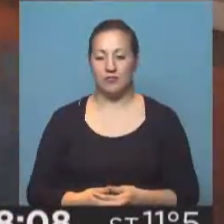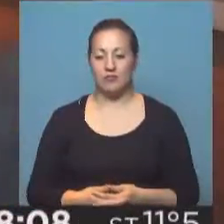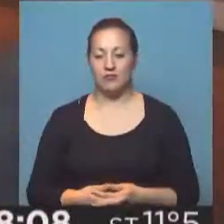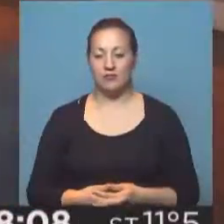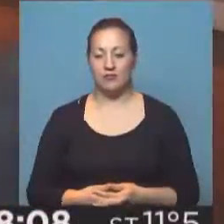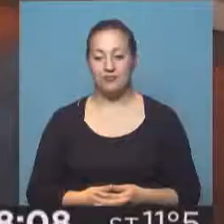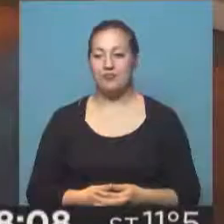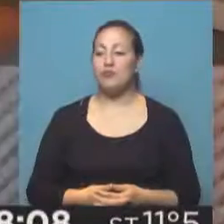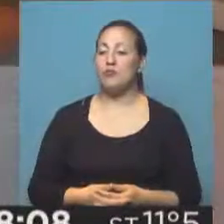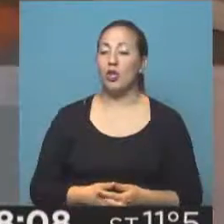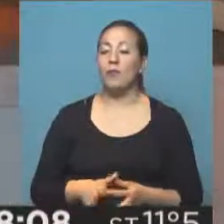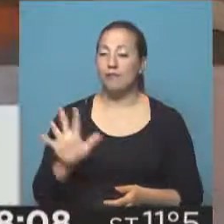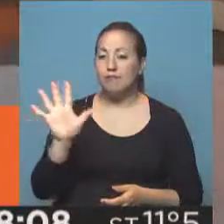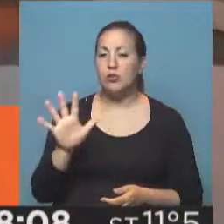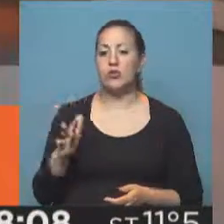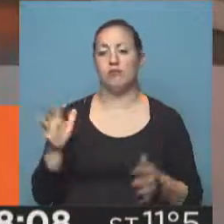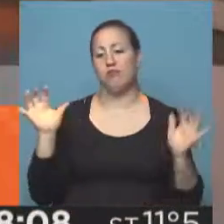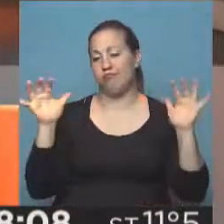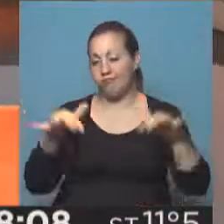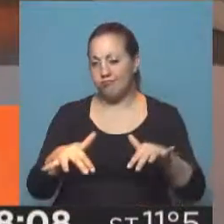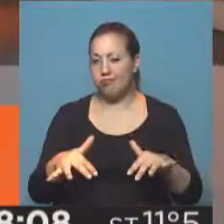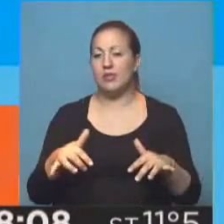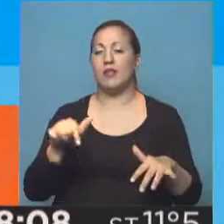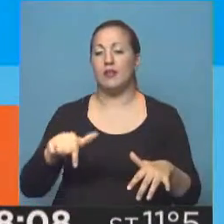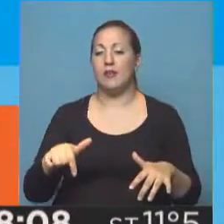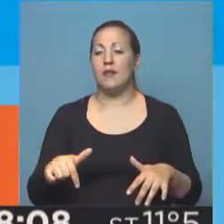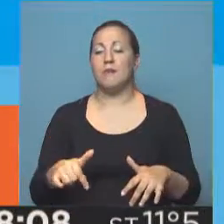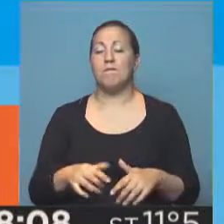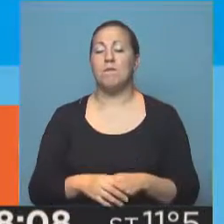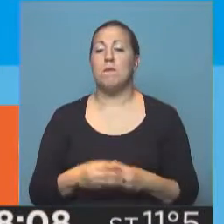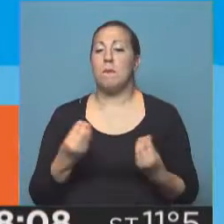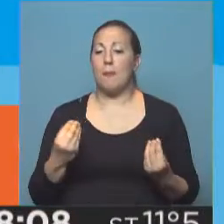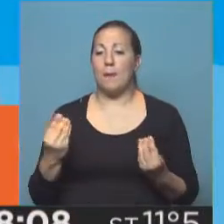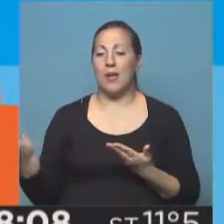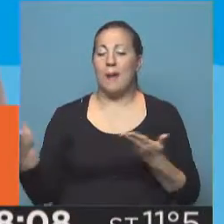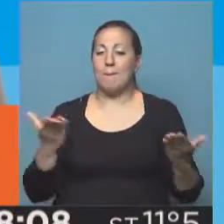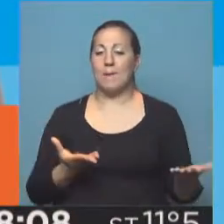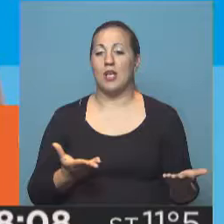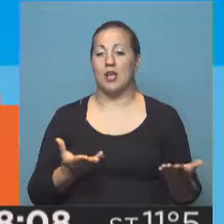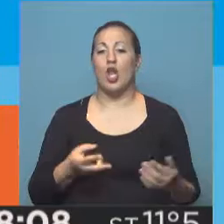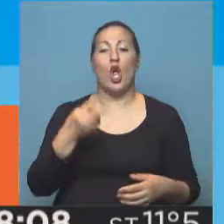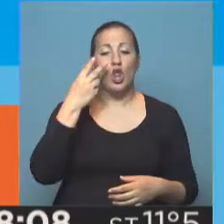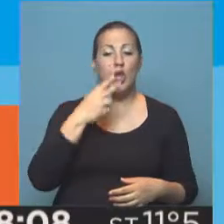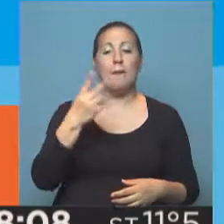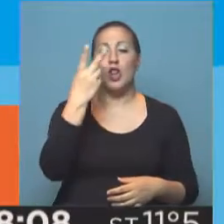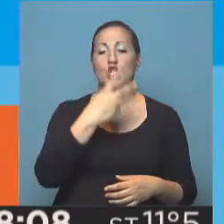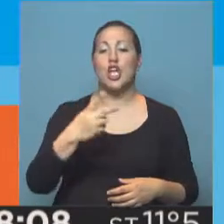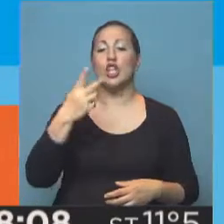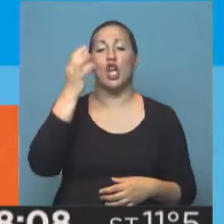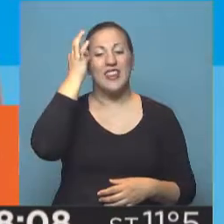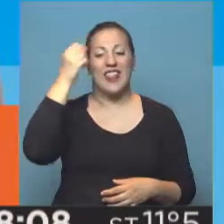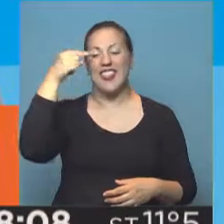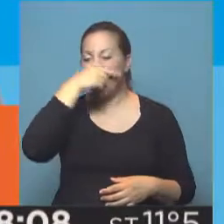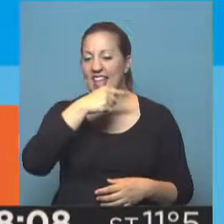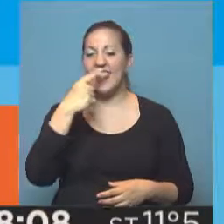hola cariño y va a ser multitudinario este mega evento ya que están invitados los 2.237